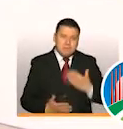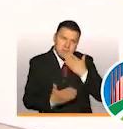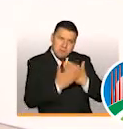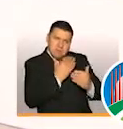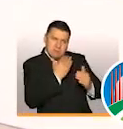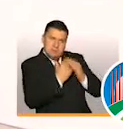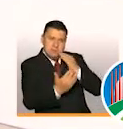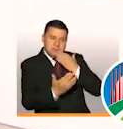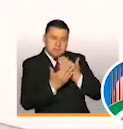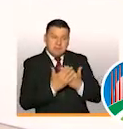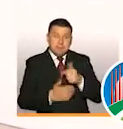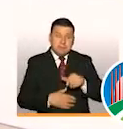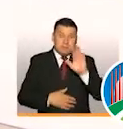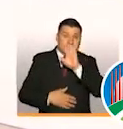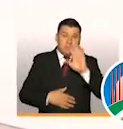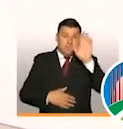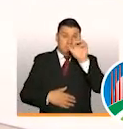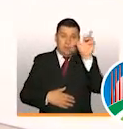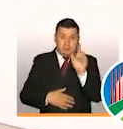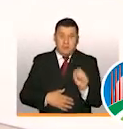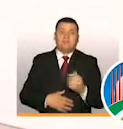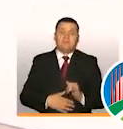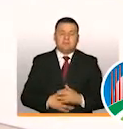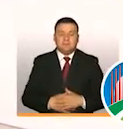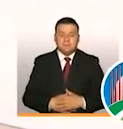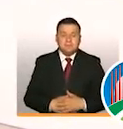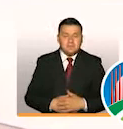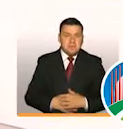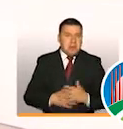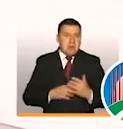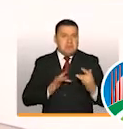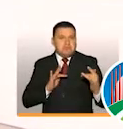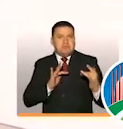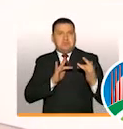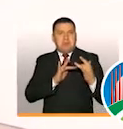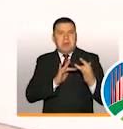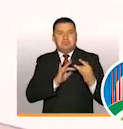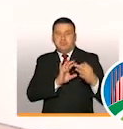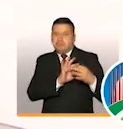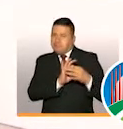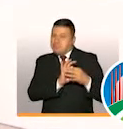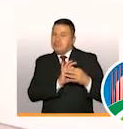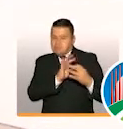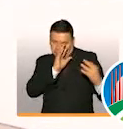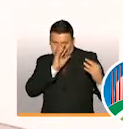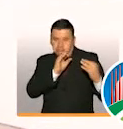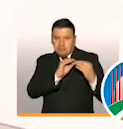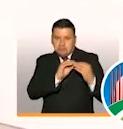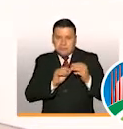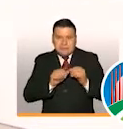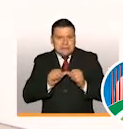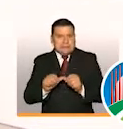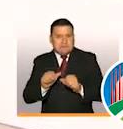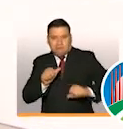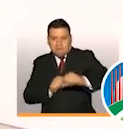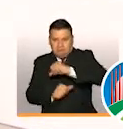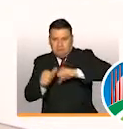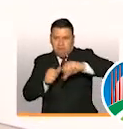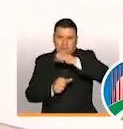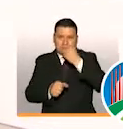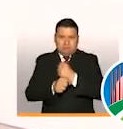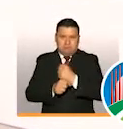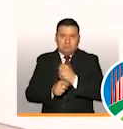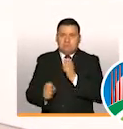nacional en el departamento del césar estamos conectados con el propósito de mantener la economía y el empleo